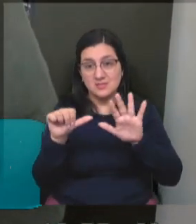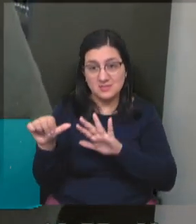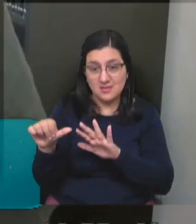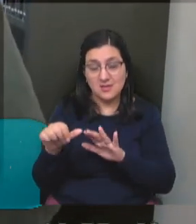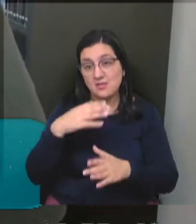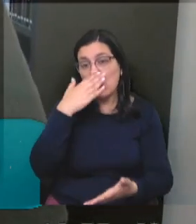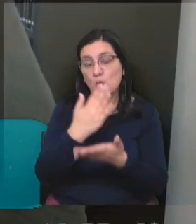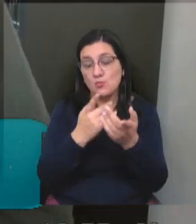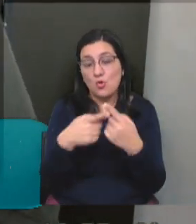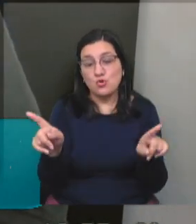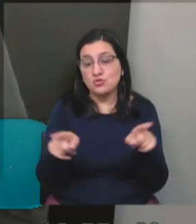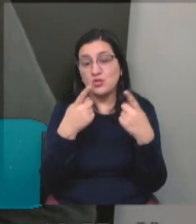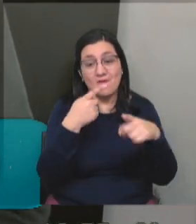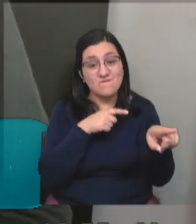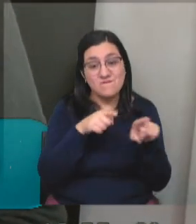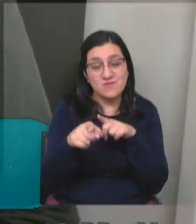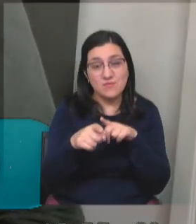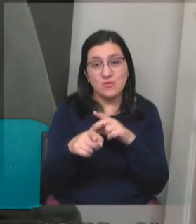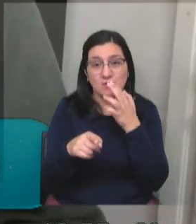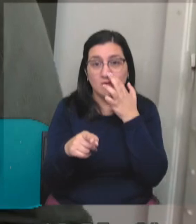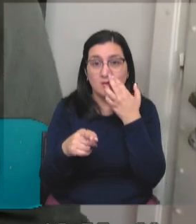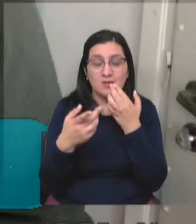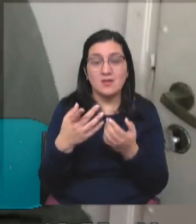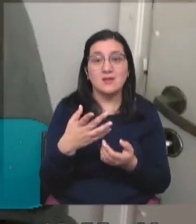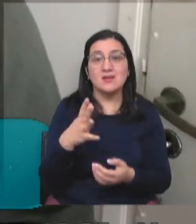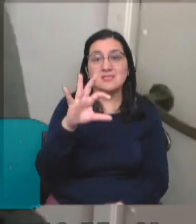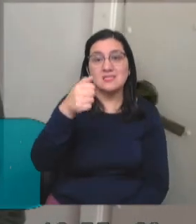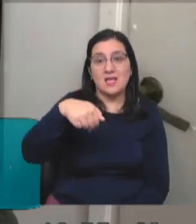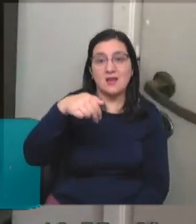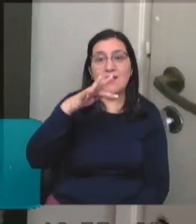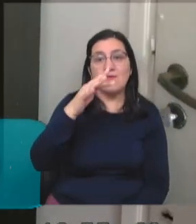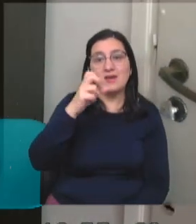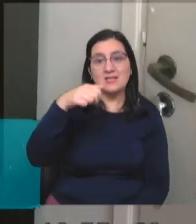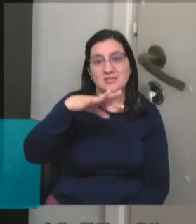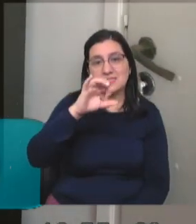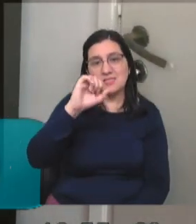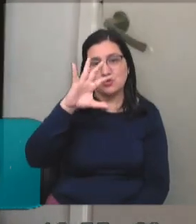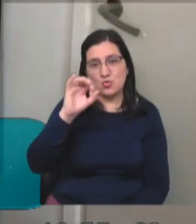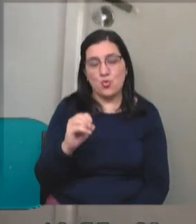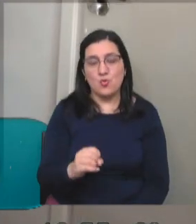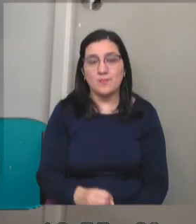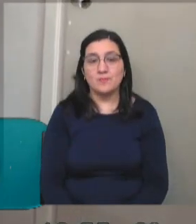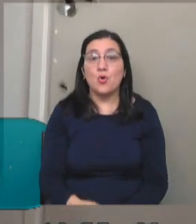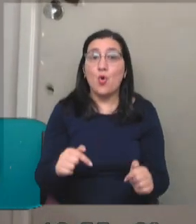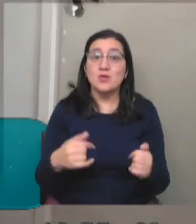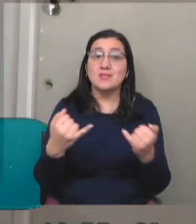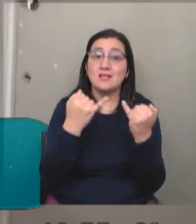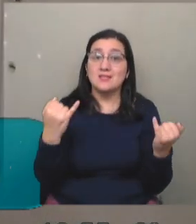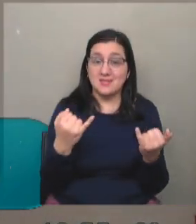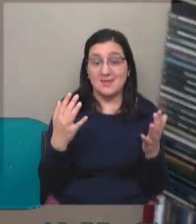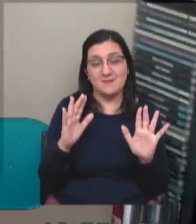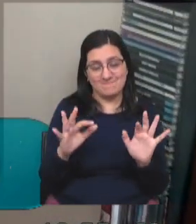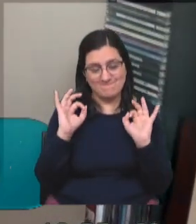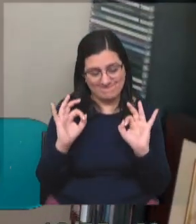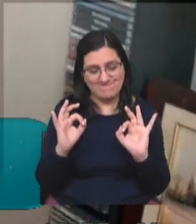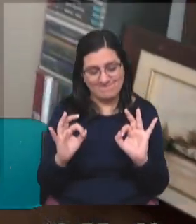en vivo histórico en el clan de sticar allá en San Francisco qué divino así que bueno certificado por Boris Hoy es el Día de los be lo